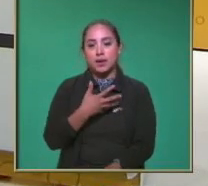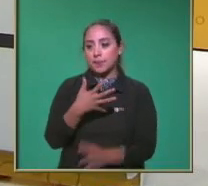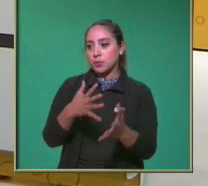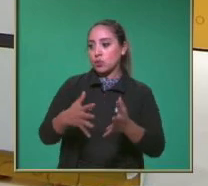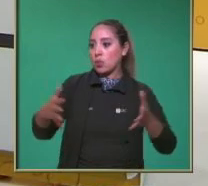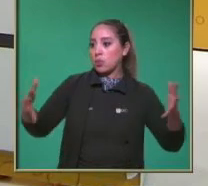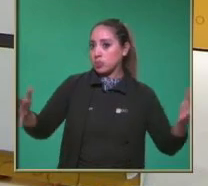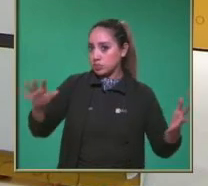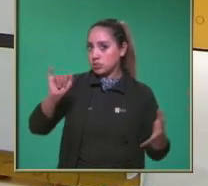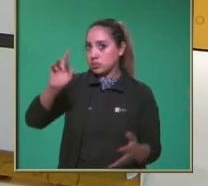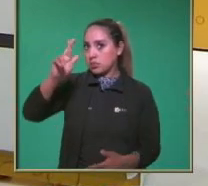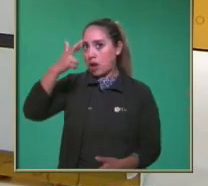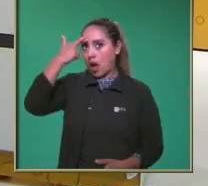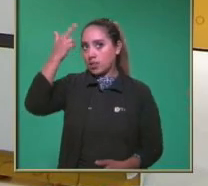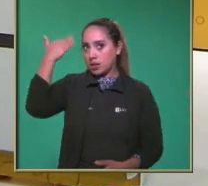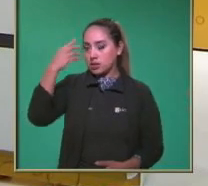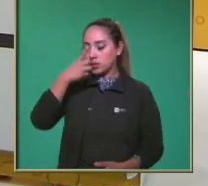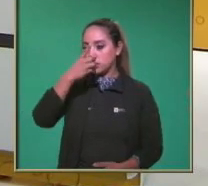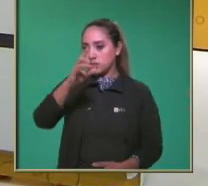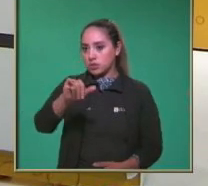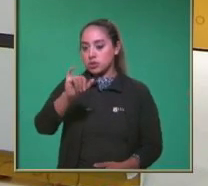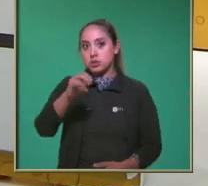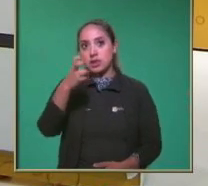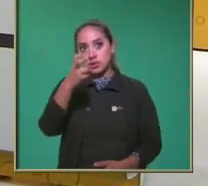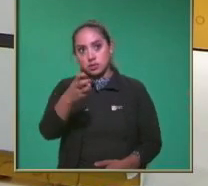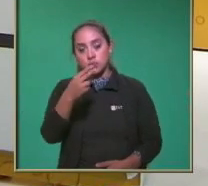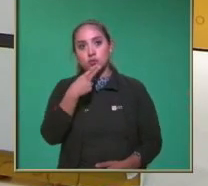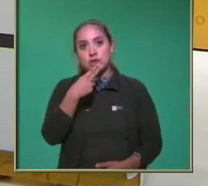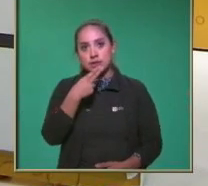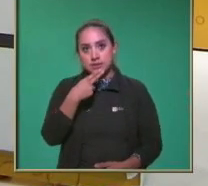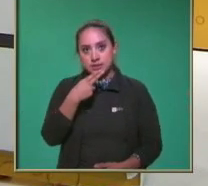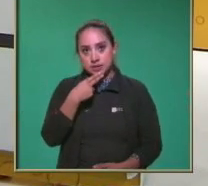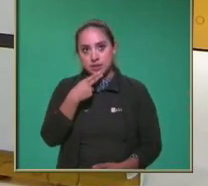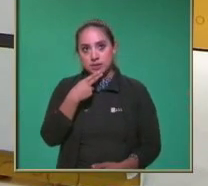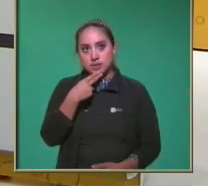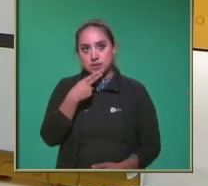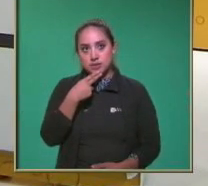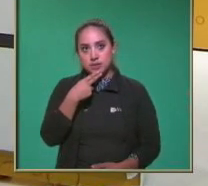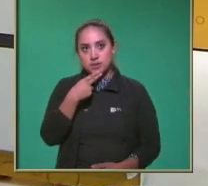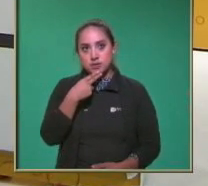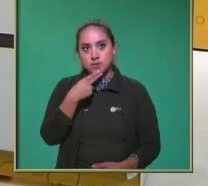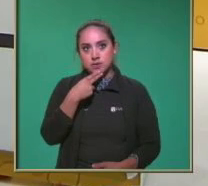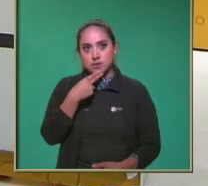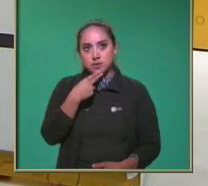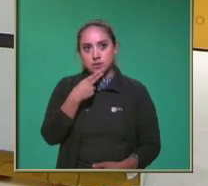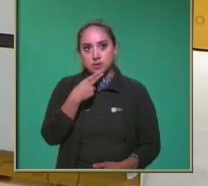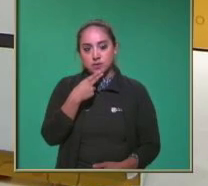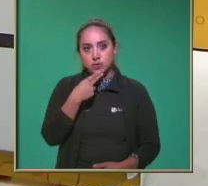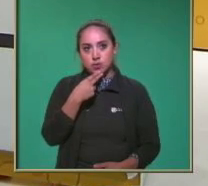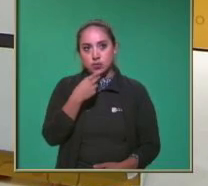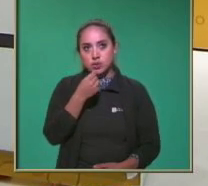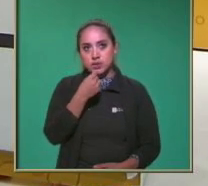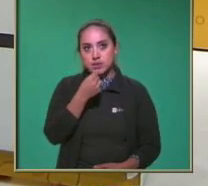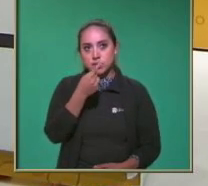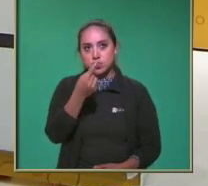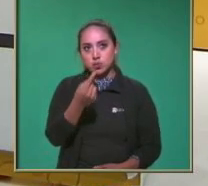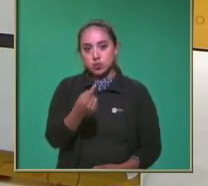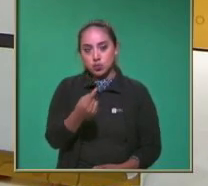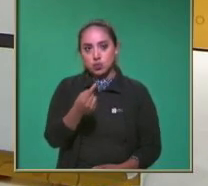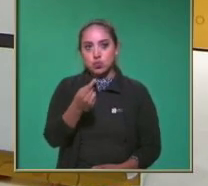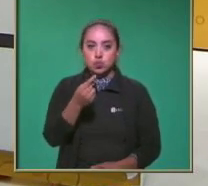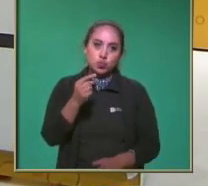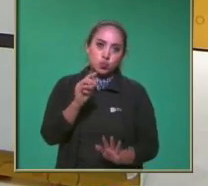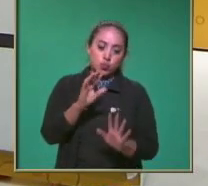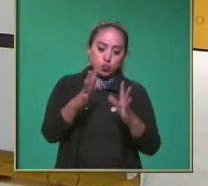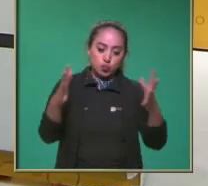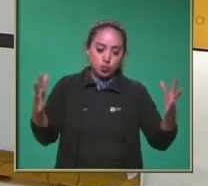ya te lo habíamos mencionado, que tú puedes utilizarlo porque tú puedes tener uno chiquito y con este ya resolver las